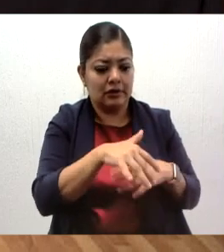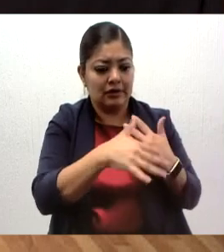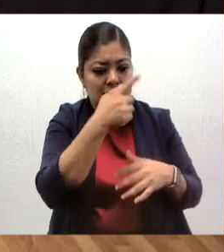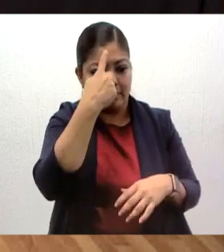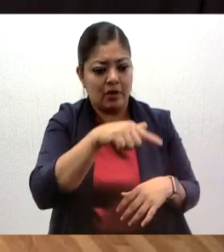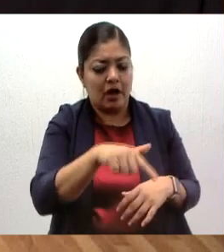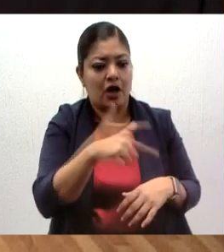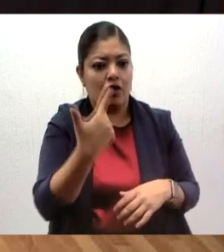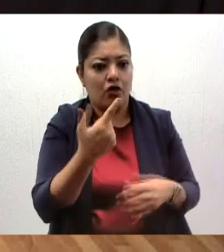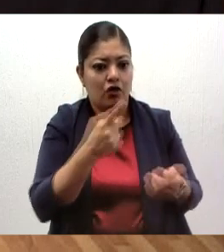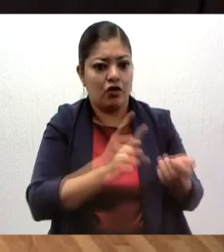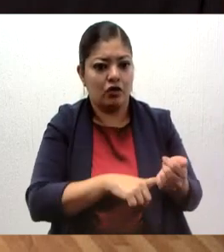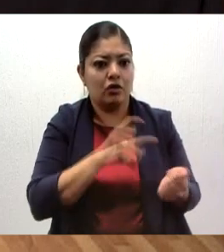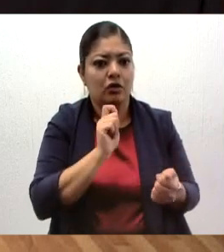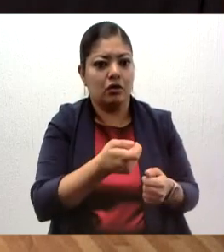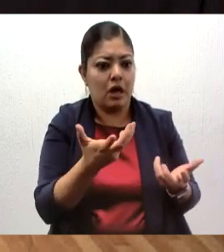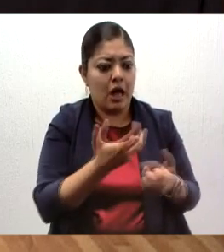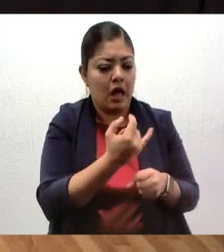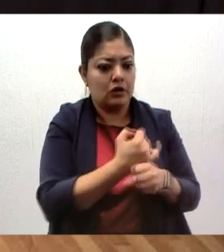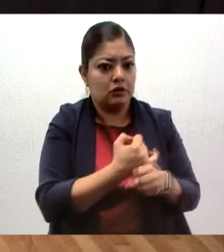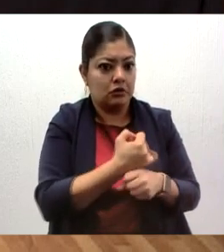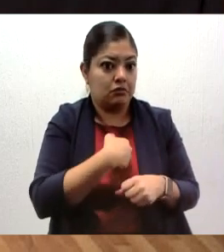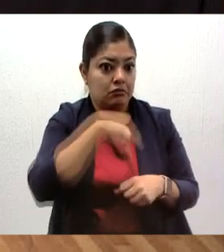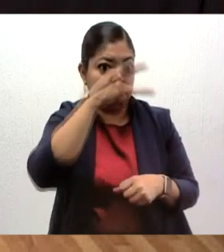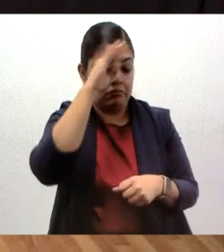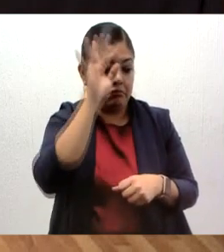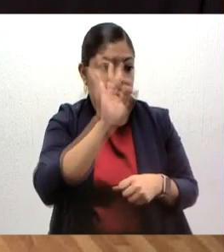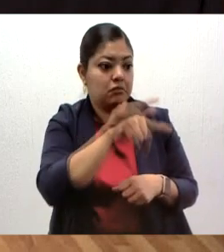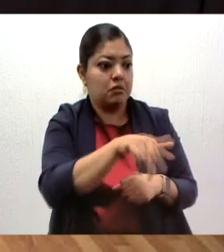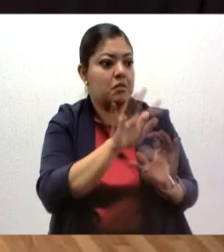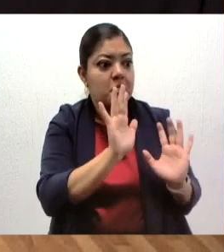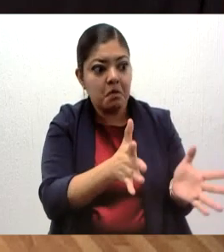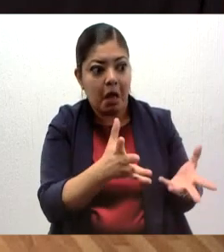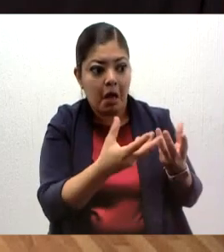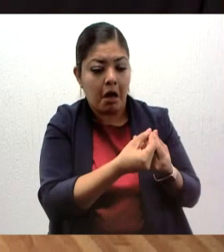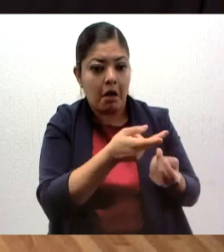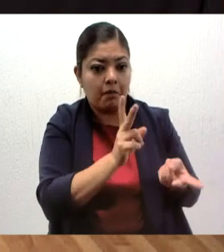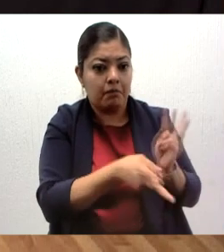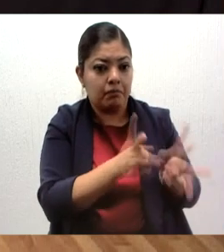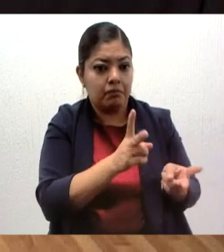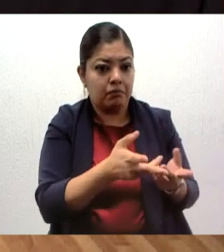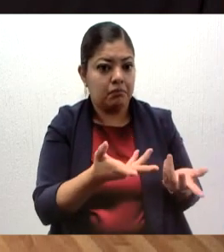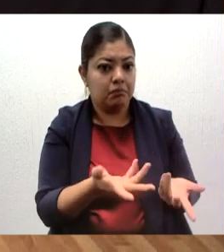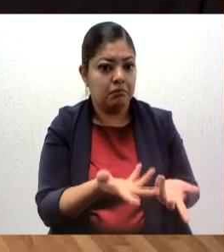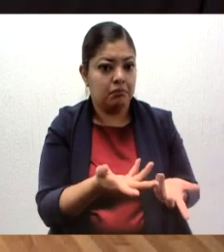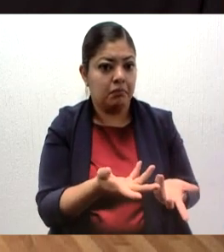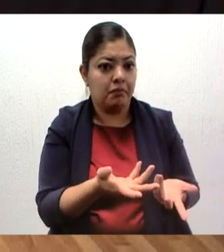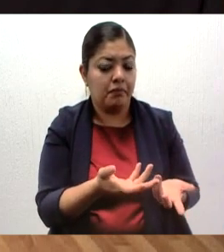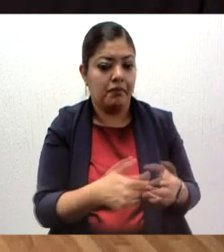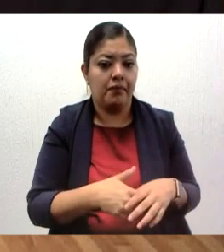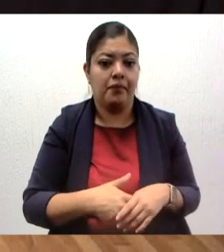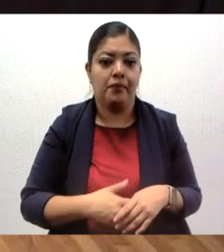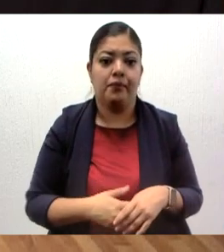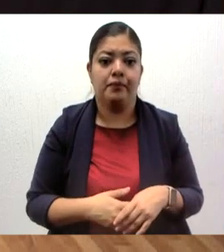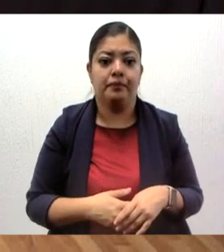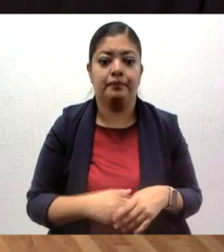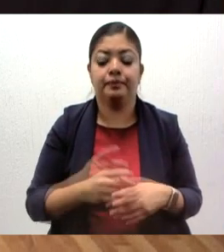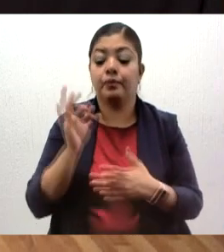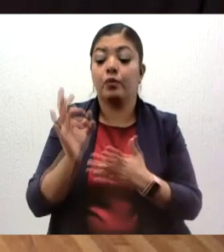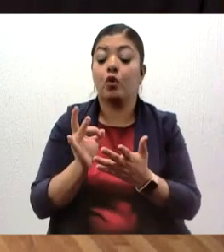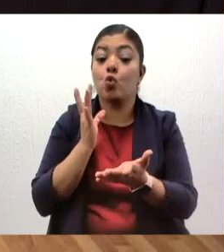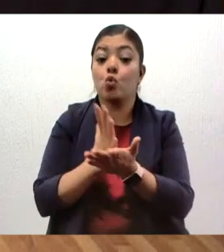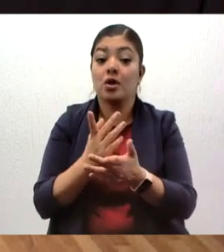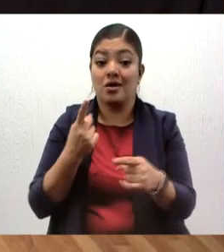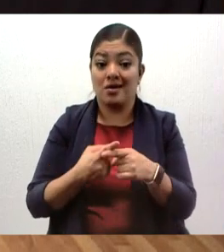su petición cuando Supongo que previamente ya hubo acercamiento no sé si el único facultado para aprobar el